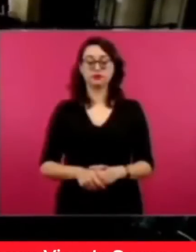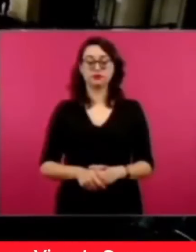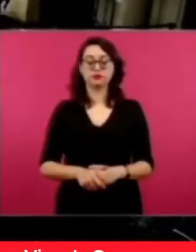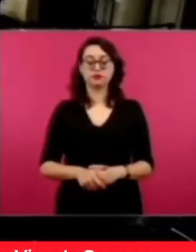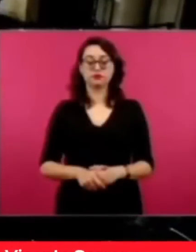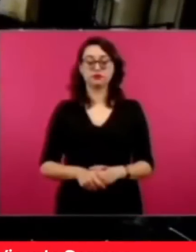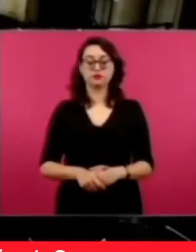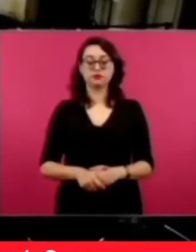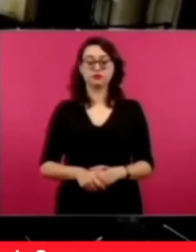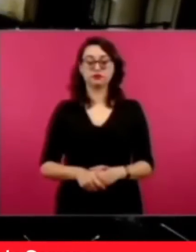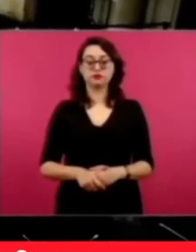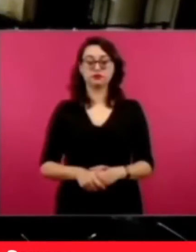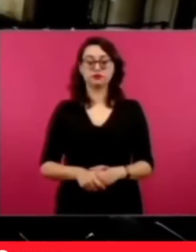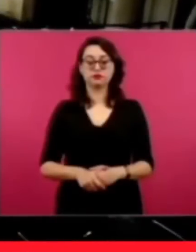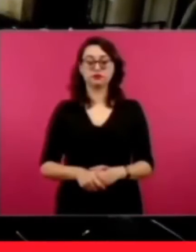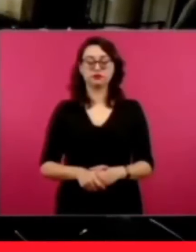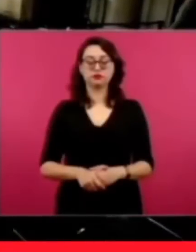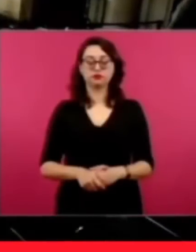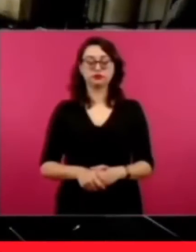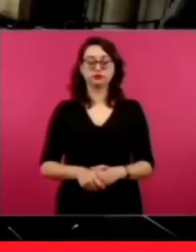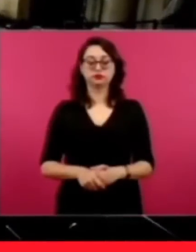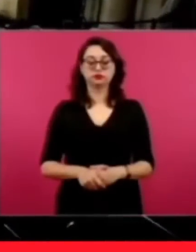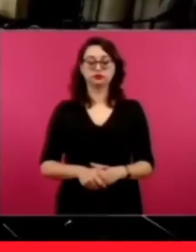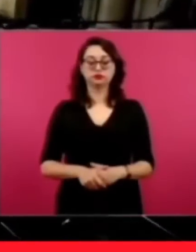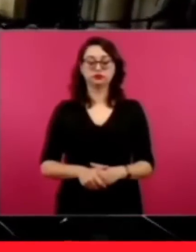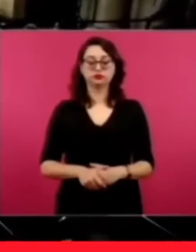Esa opinión, a ver, ¿ya la tienen?